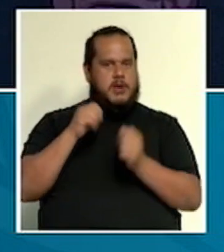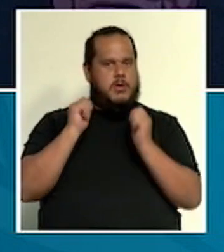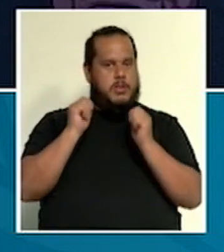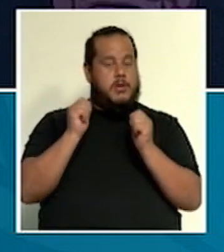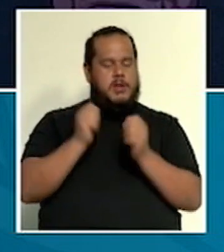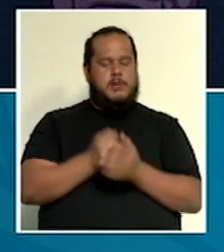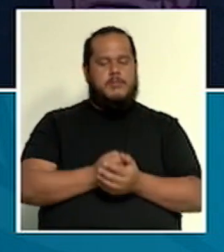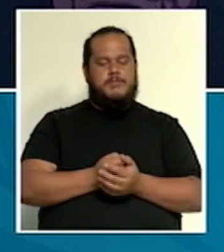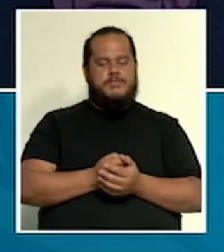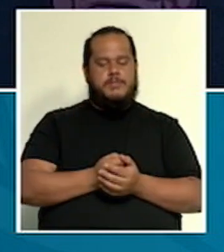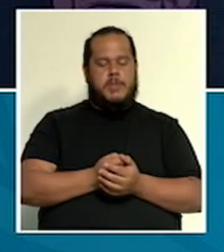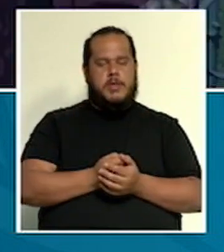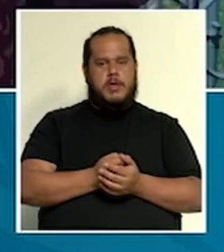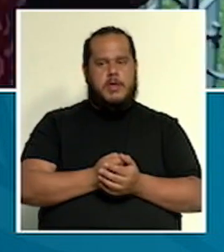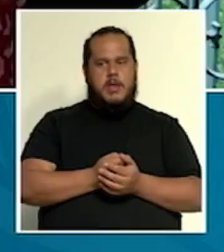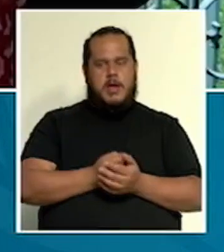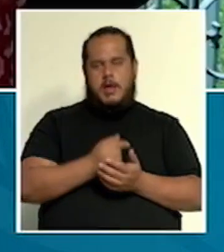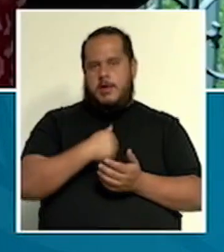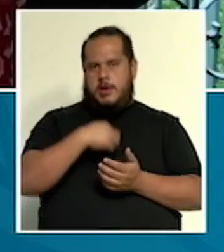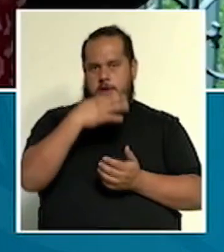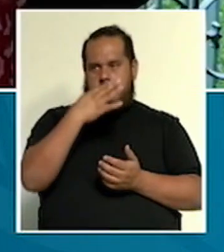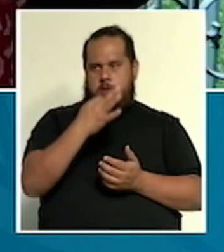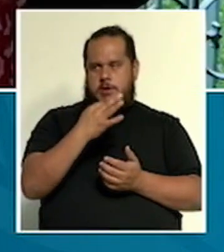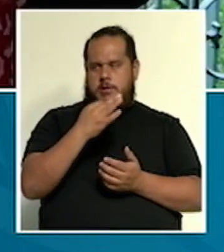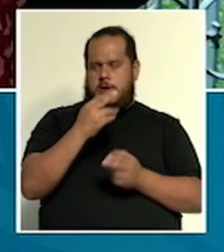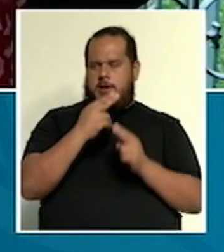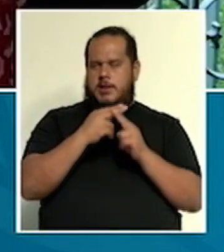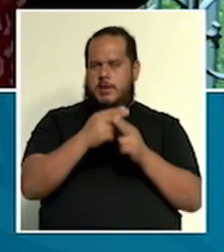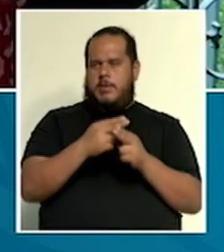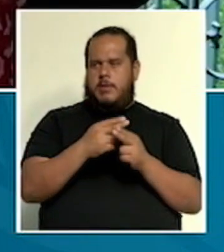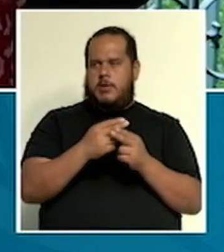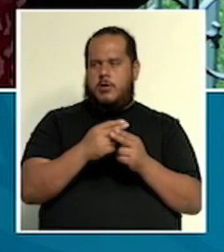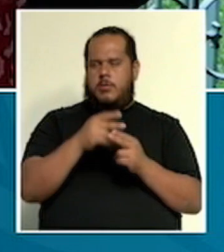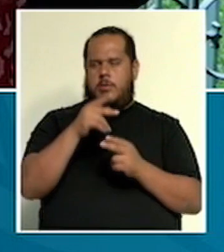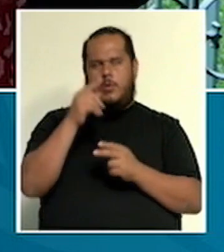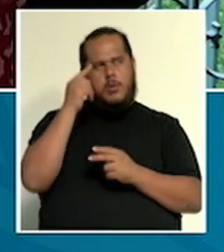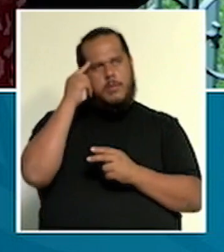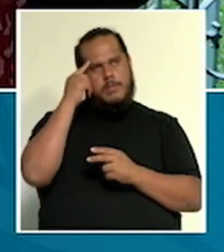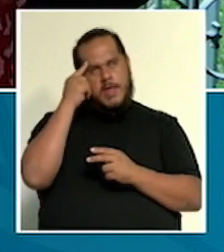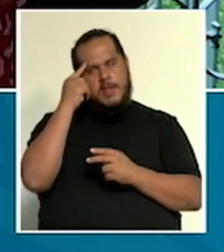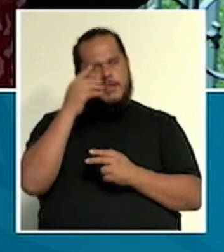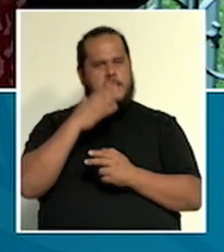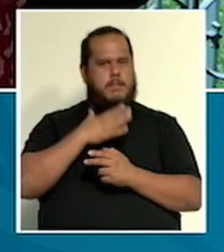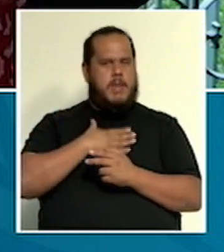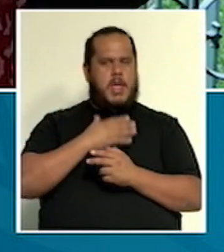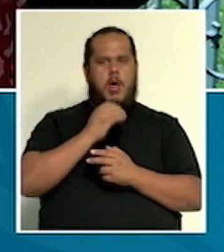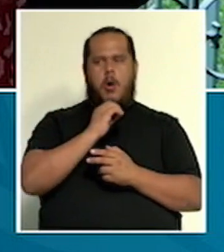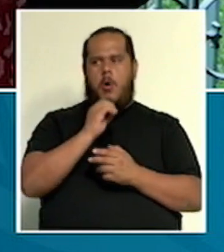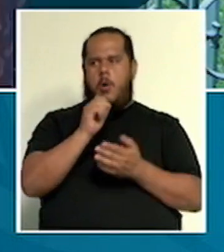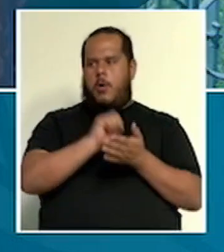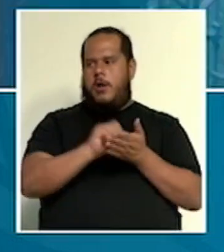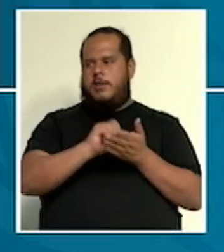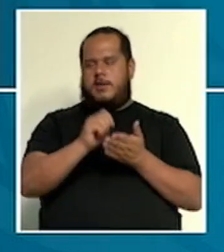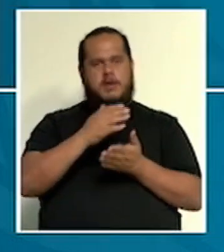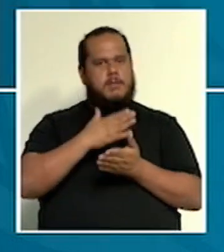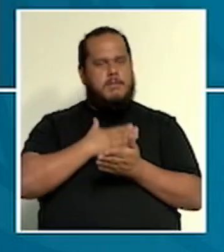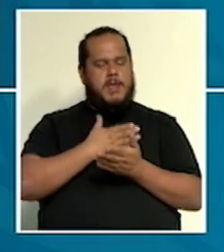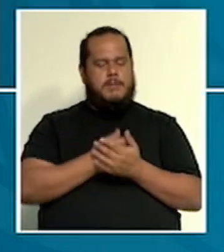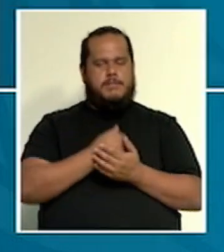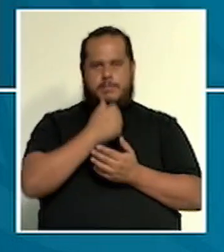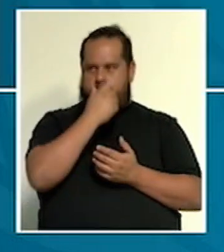Educación, creo que se llamaba algo así como Piénsame o Escríbeme, ¿no? En